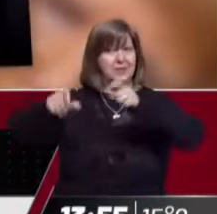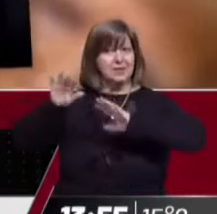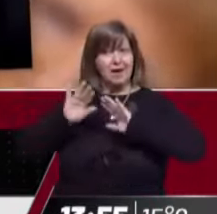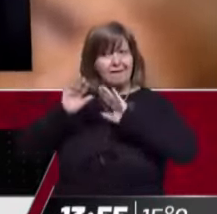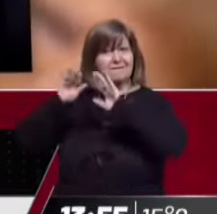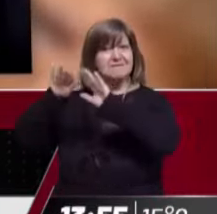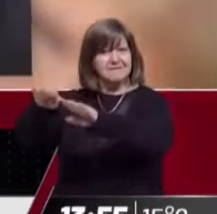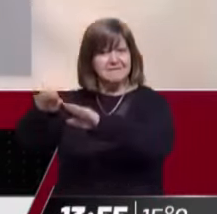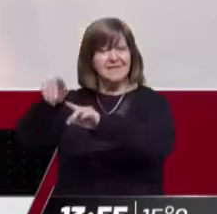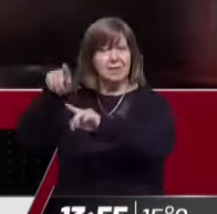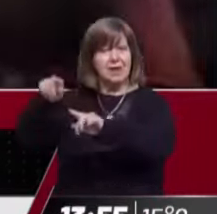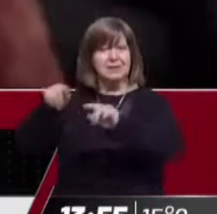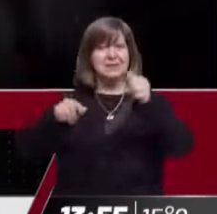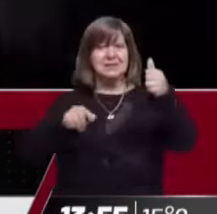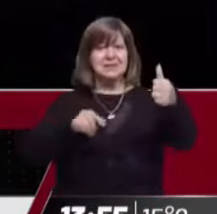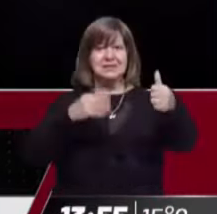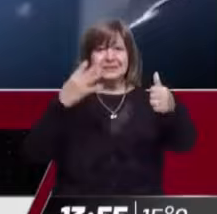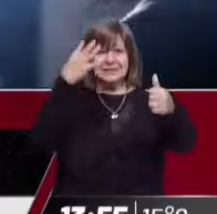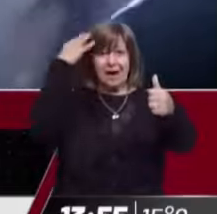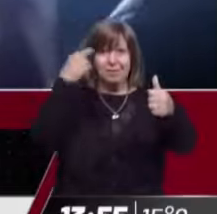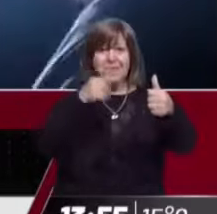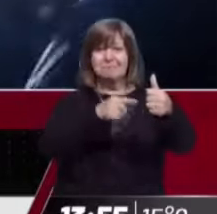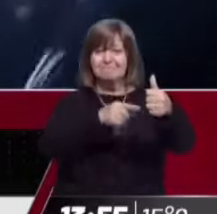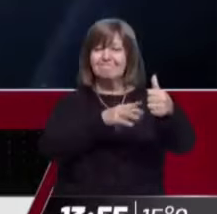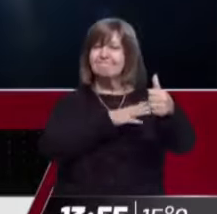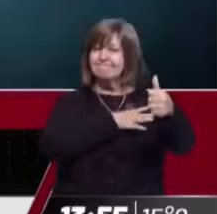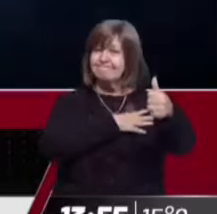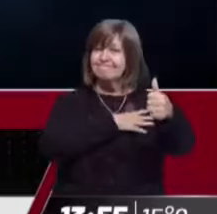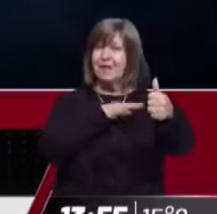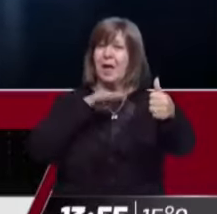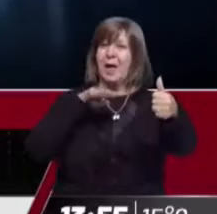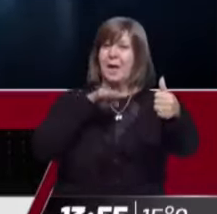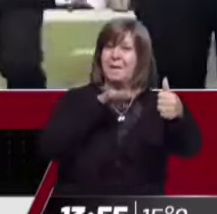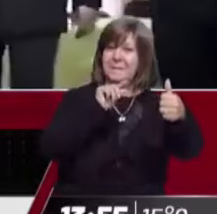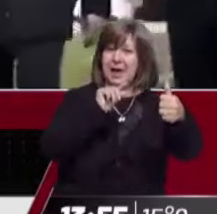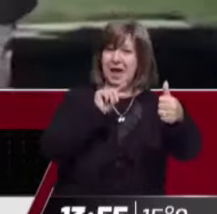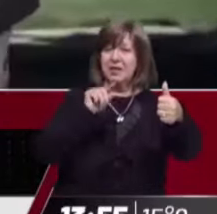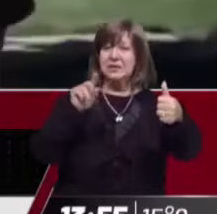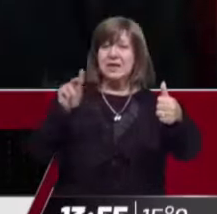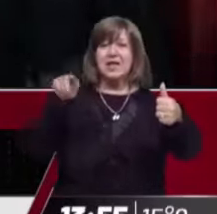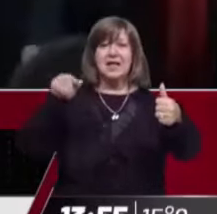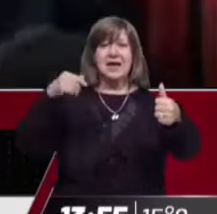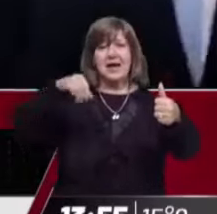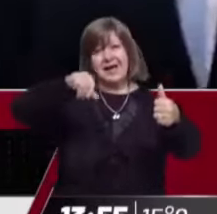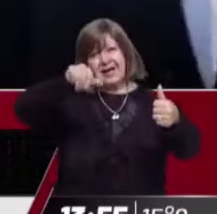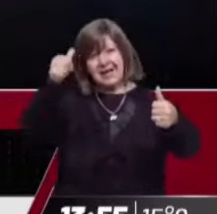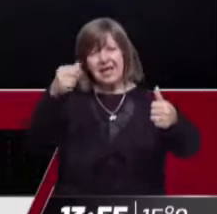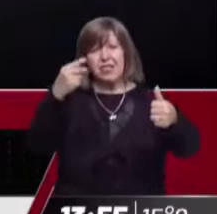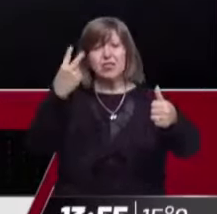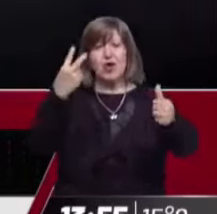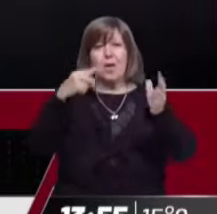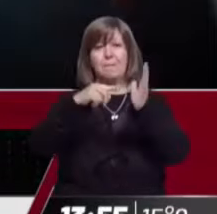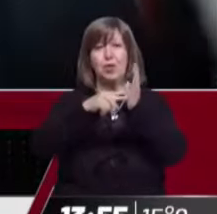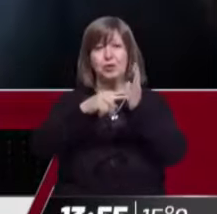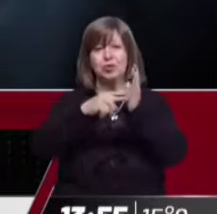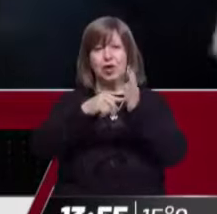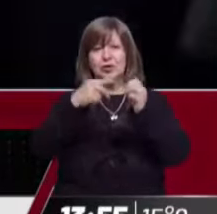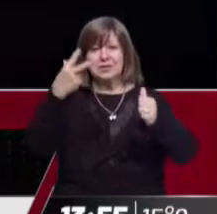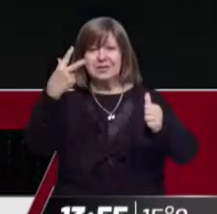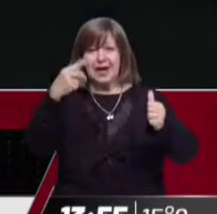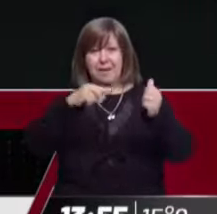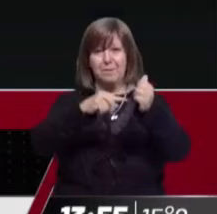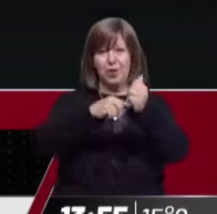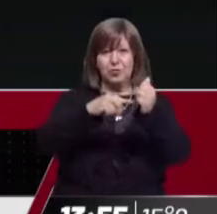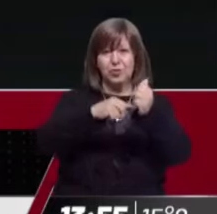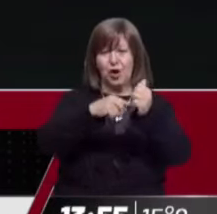en el promedio de encuestas Kamala Harris le lleva entre 2 a 4 puntos, claro. Sobre todo en los